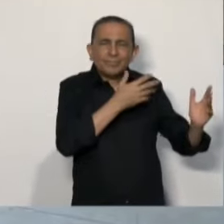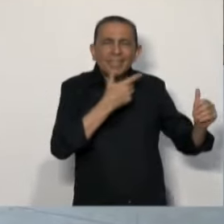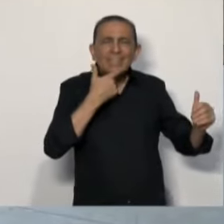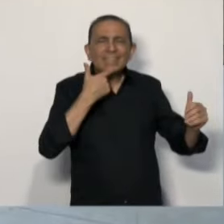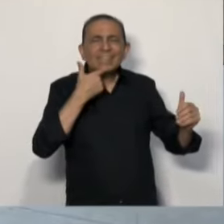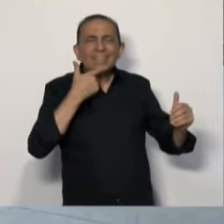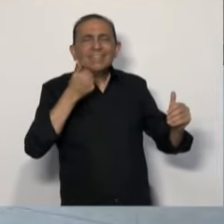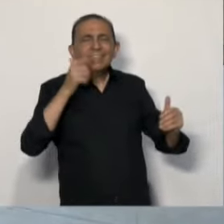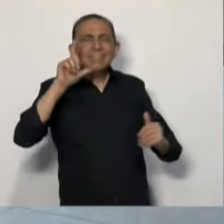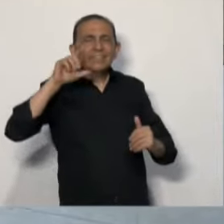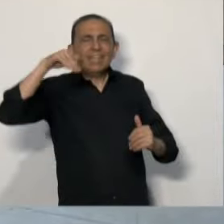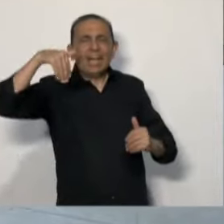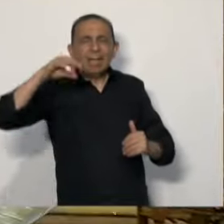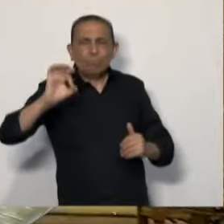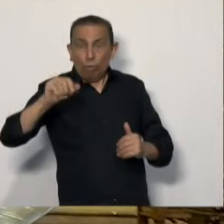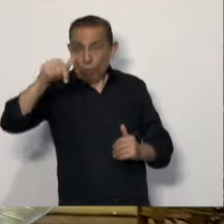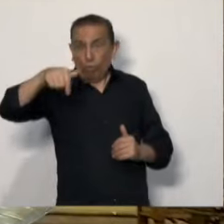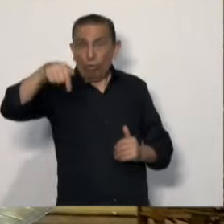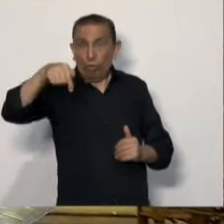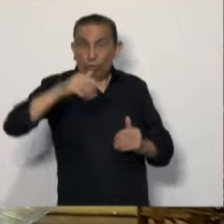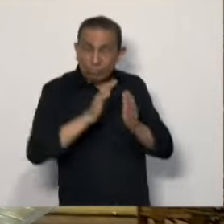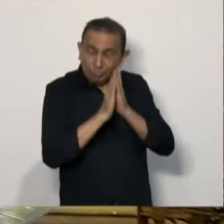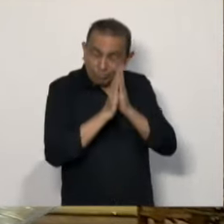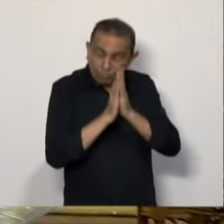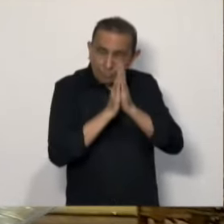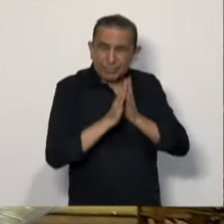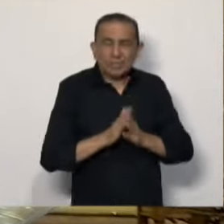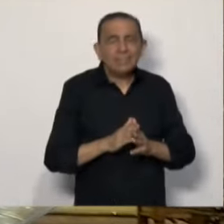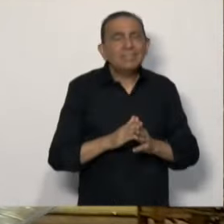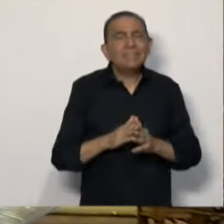que rezamos hoy, el Salmo 50,